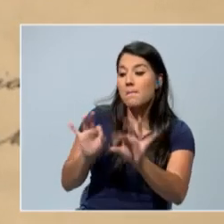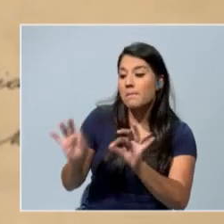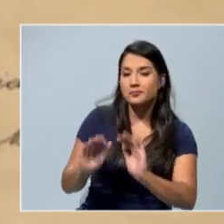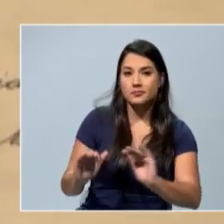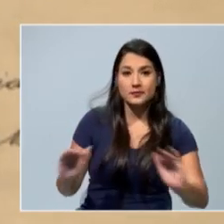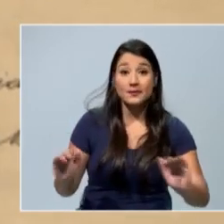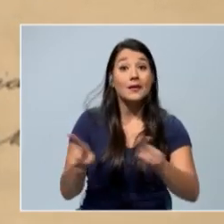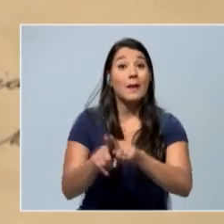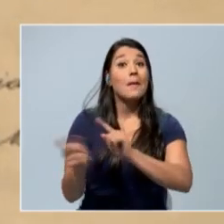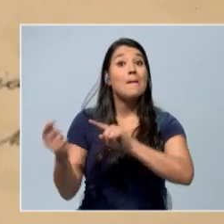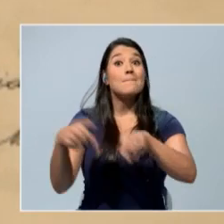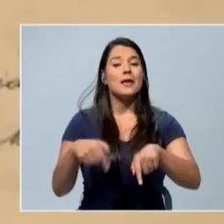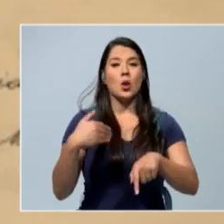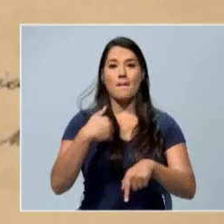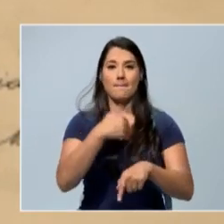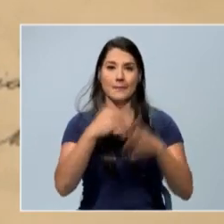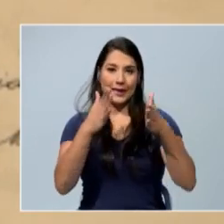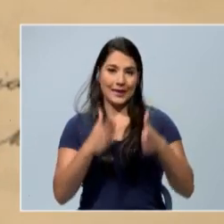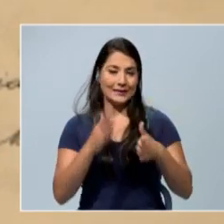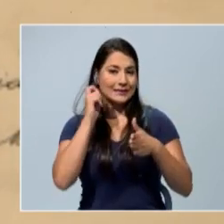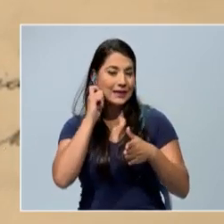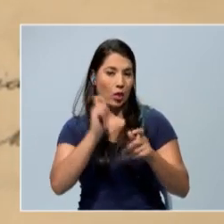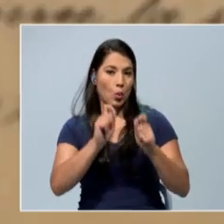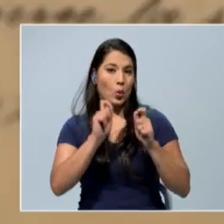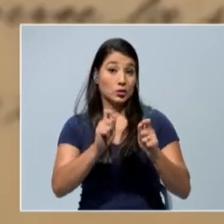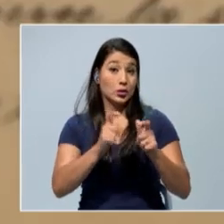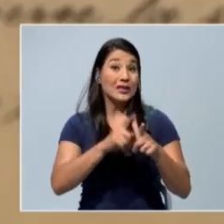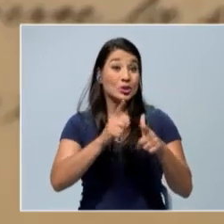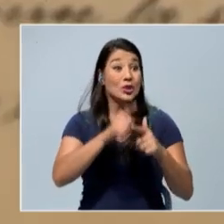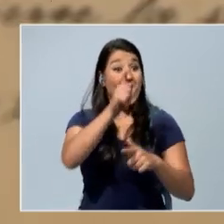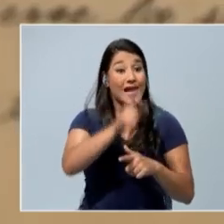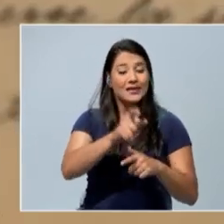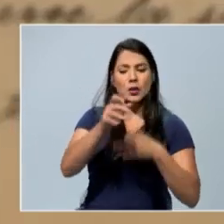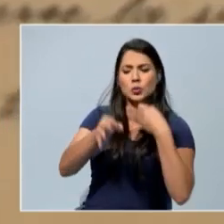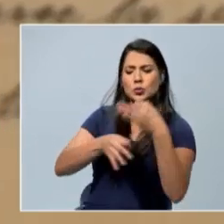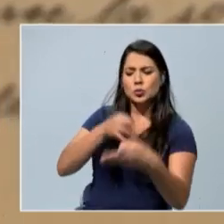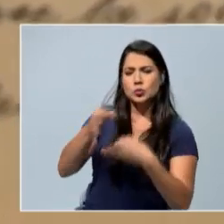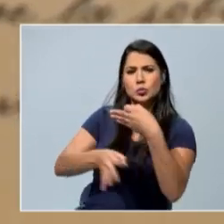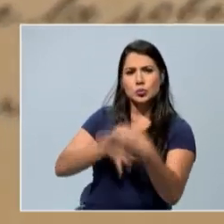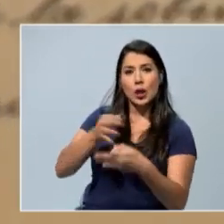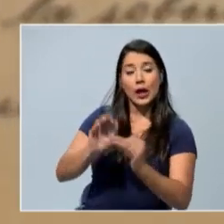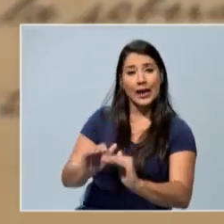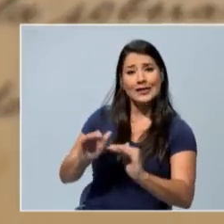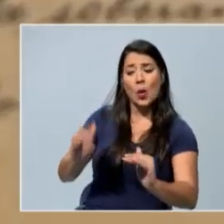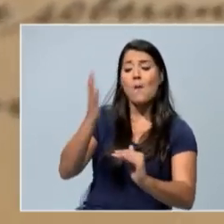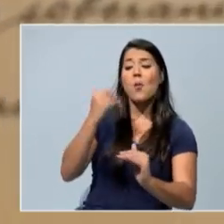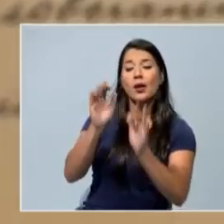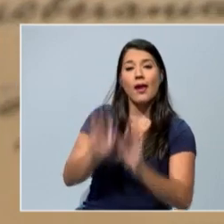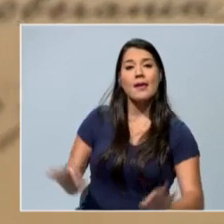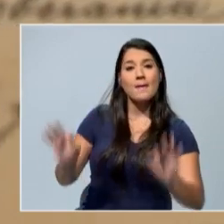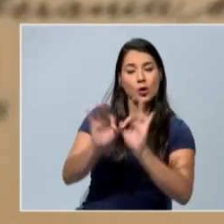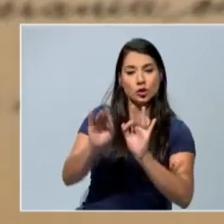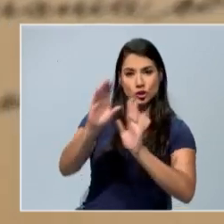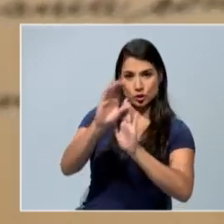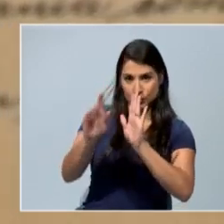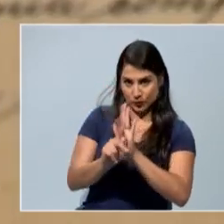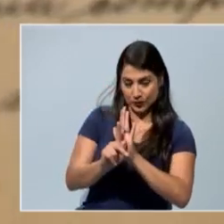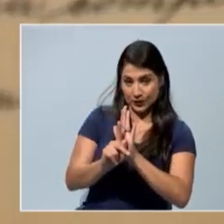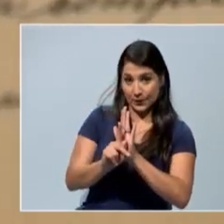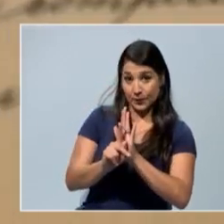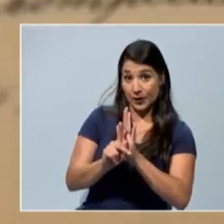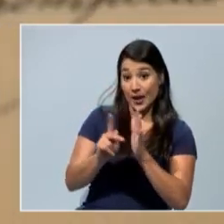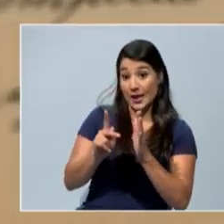de Educación y se aprovechó para que ella les hablara, les diera detalles sobre la importancia de la Constitución Política